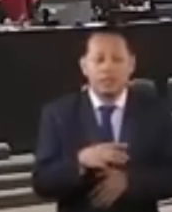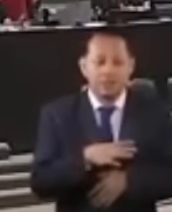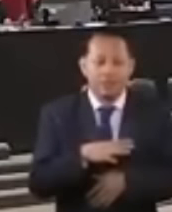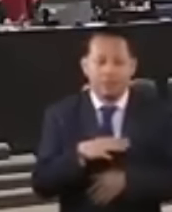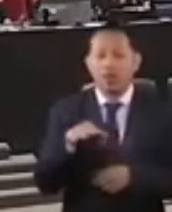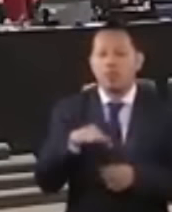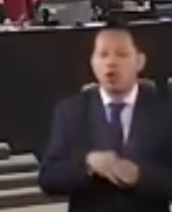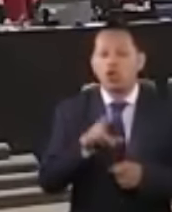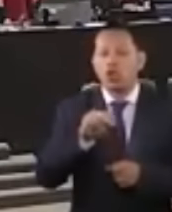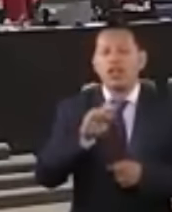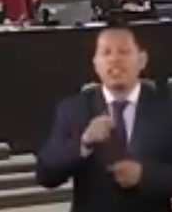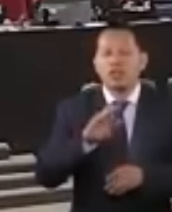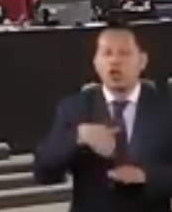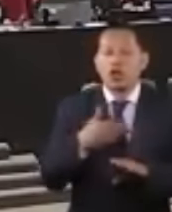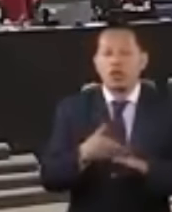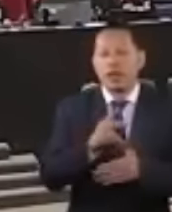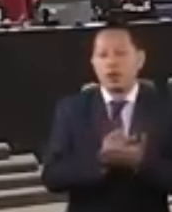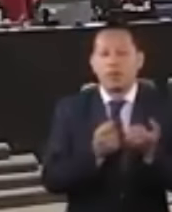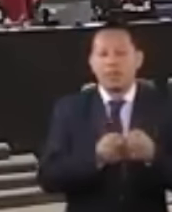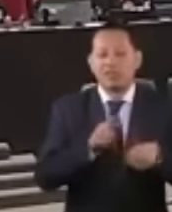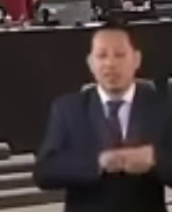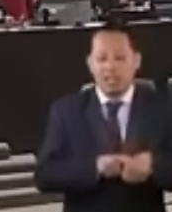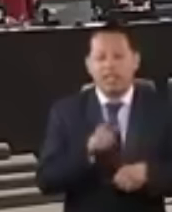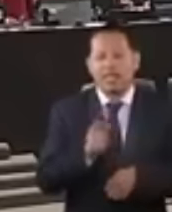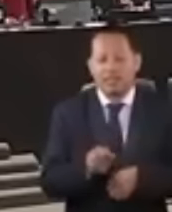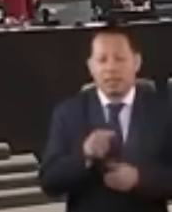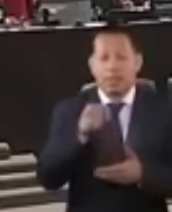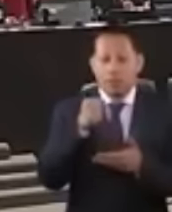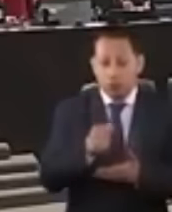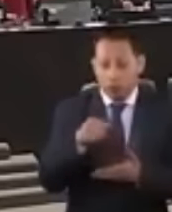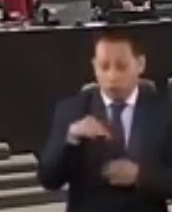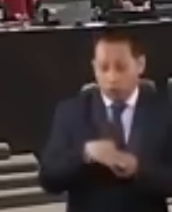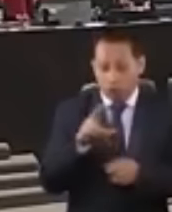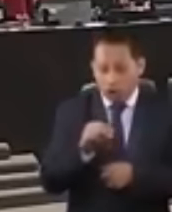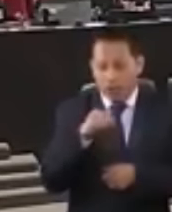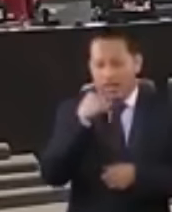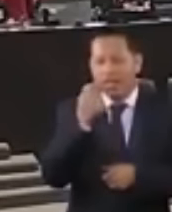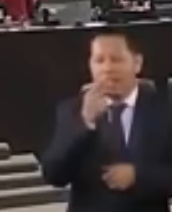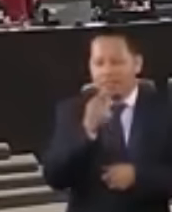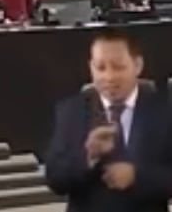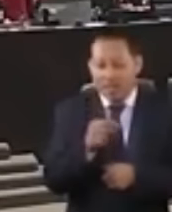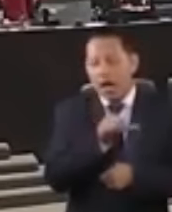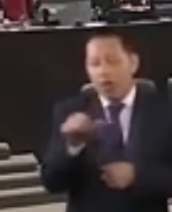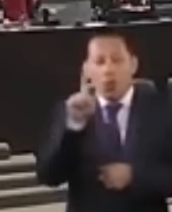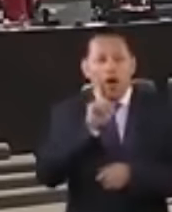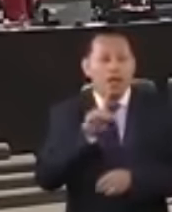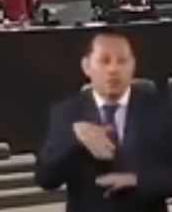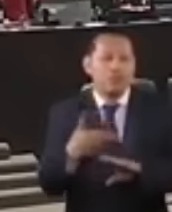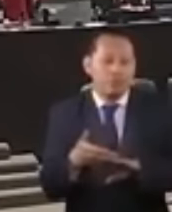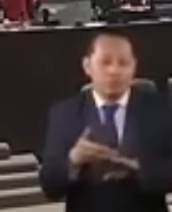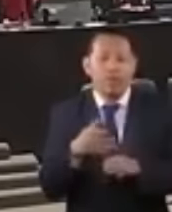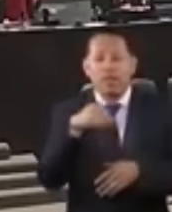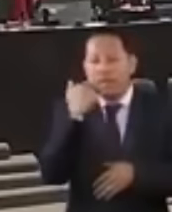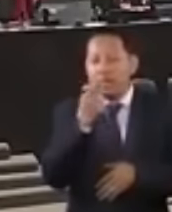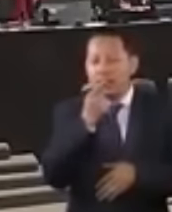en contra de los programas sociales. Votar en contra del presupuesto es votar en contra de las mujeres, es votar en